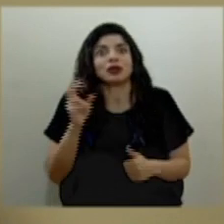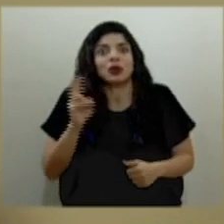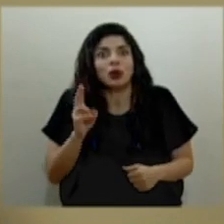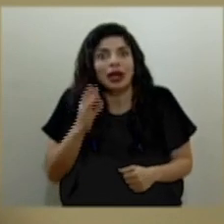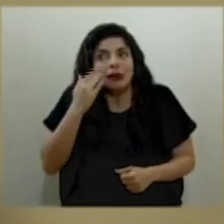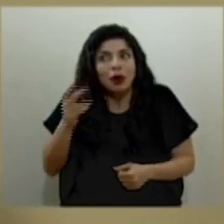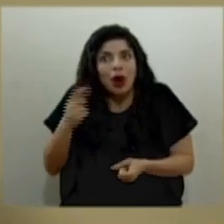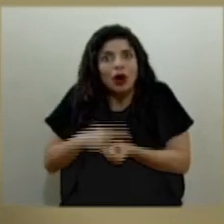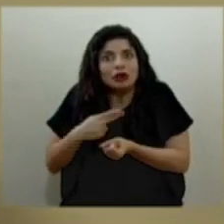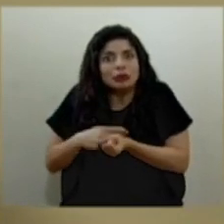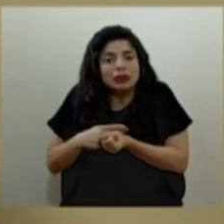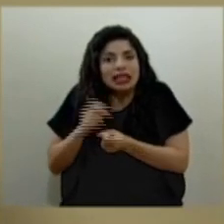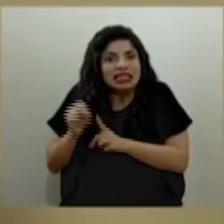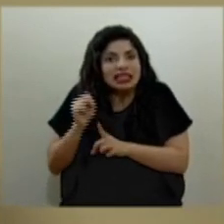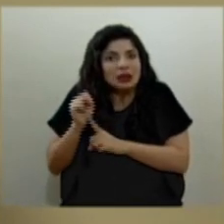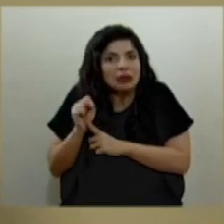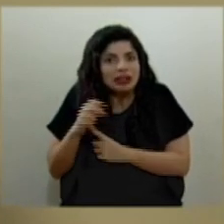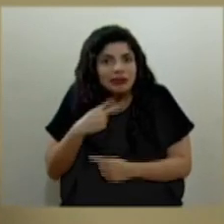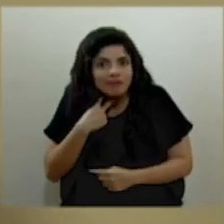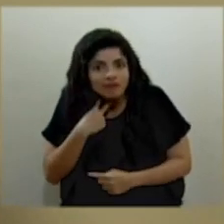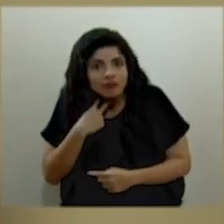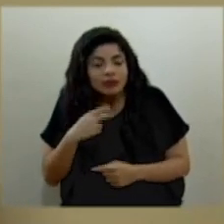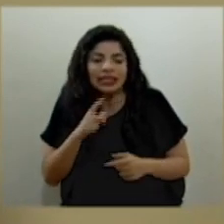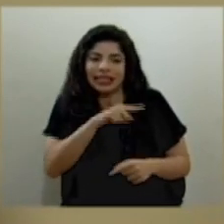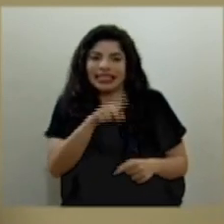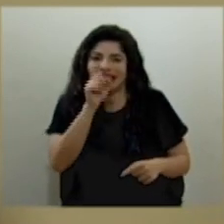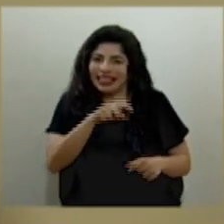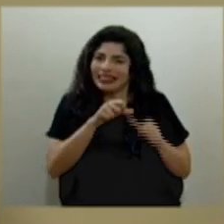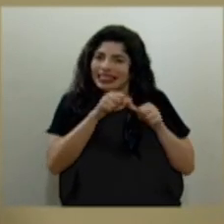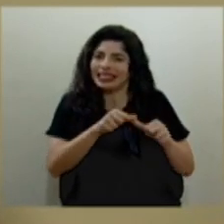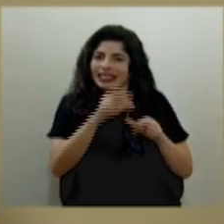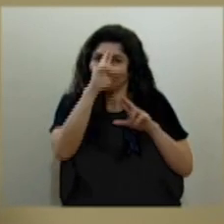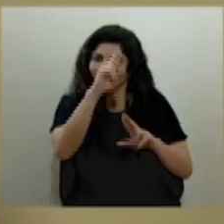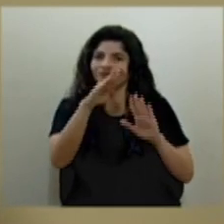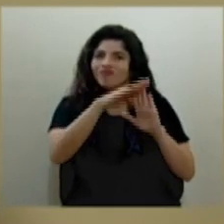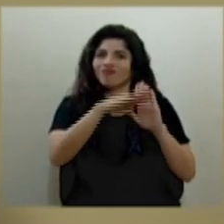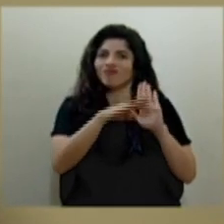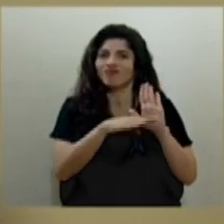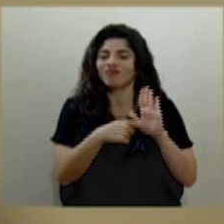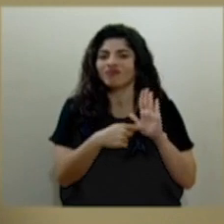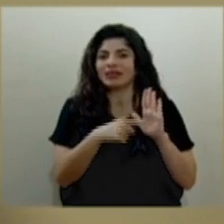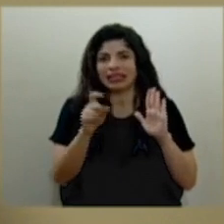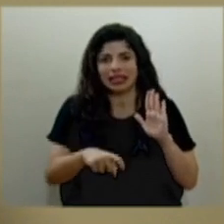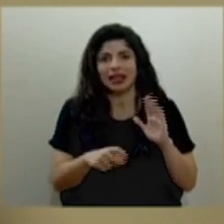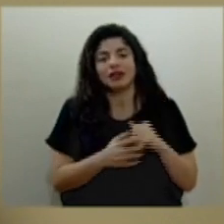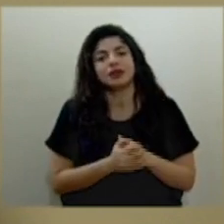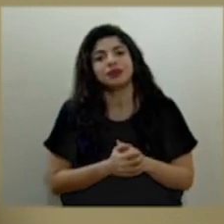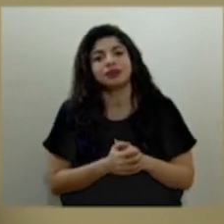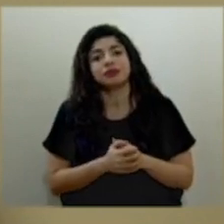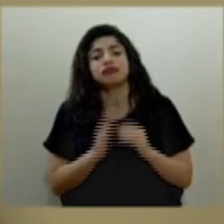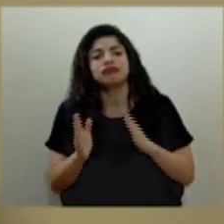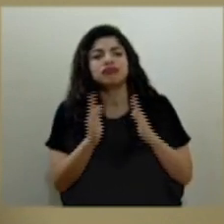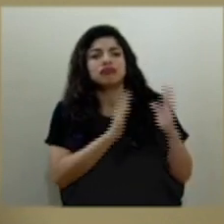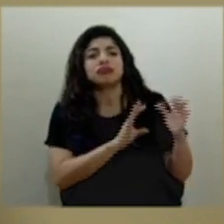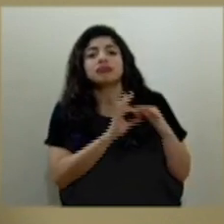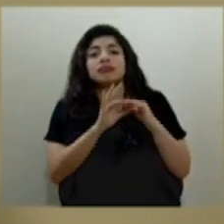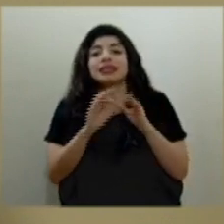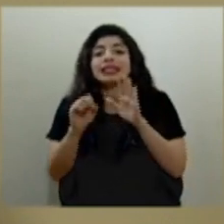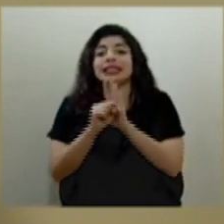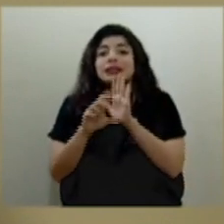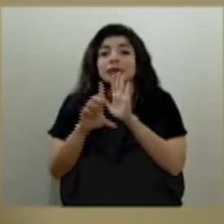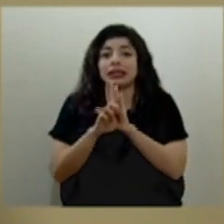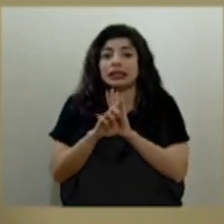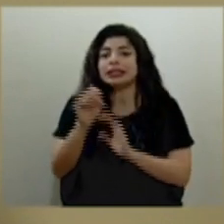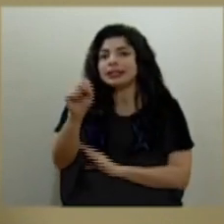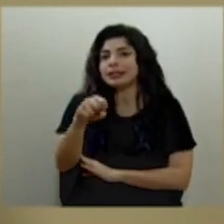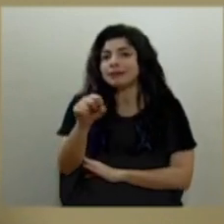situación hospitalaria, tenemos que seguir aplicando medidas de este tipo. Con respecto a lo de la Asamblea